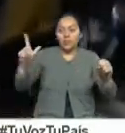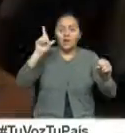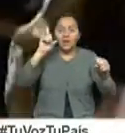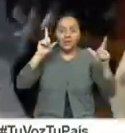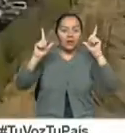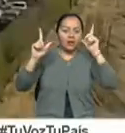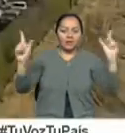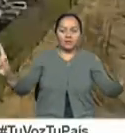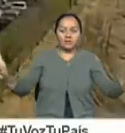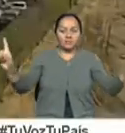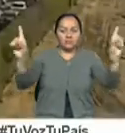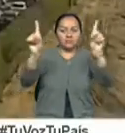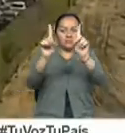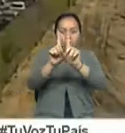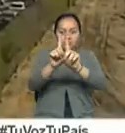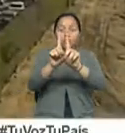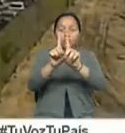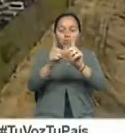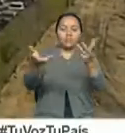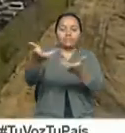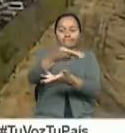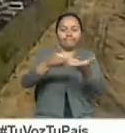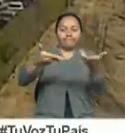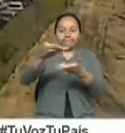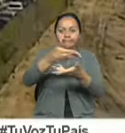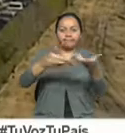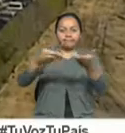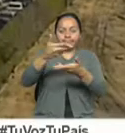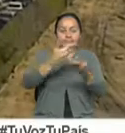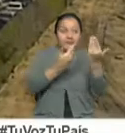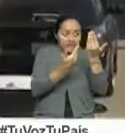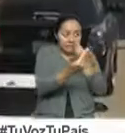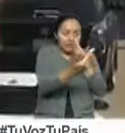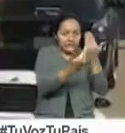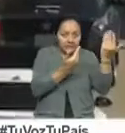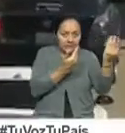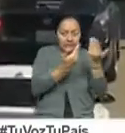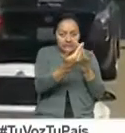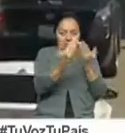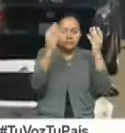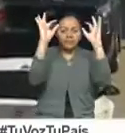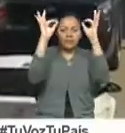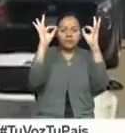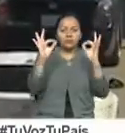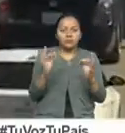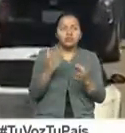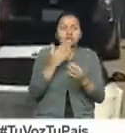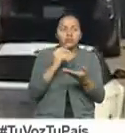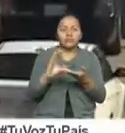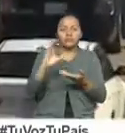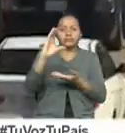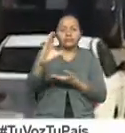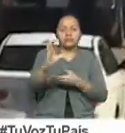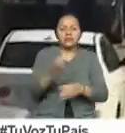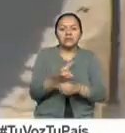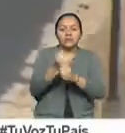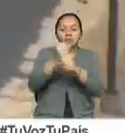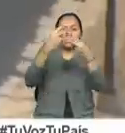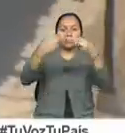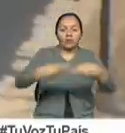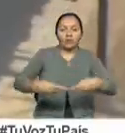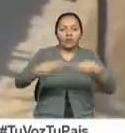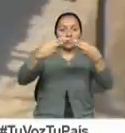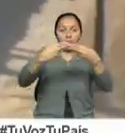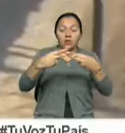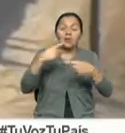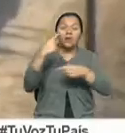A cambio, Pelosi y Schumer se han comprometido con Trump a negociar un paquete presupuestario para financiar la seguridad fronteriza, a condición